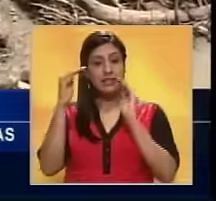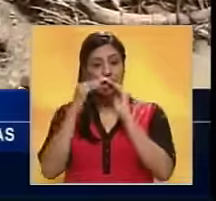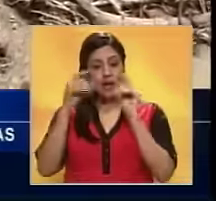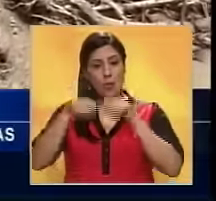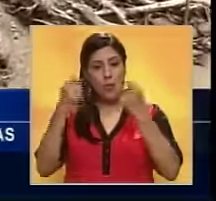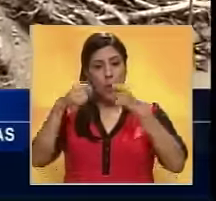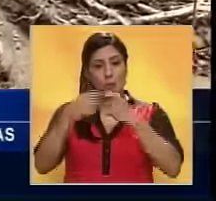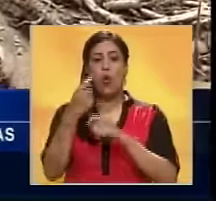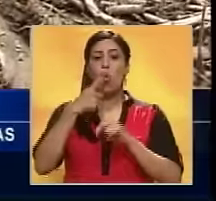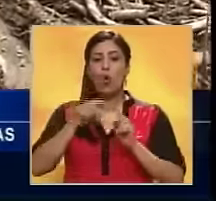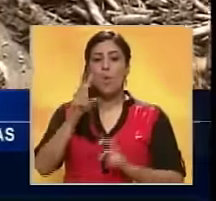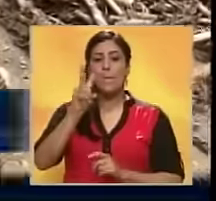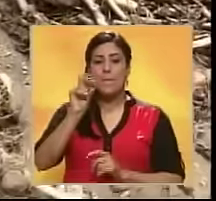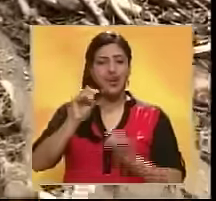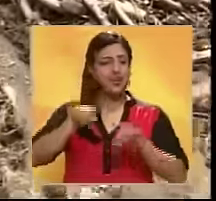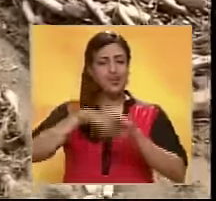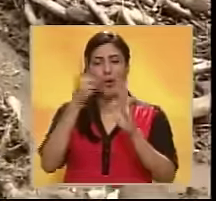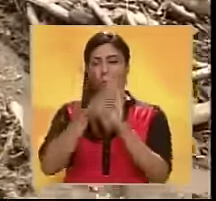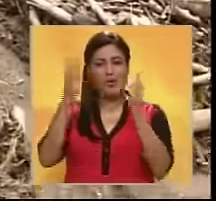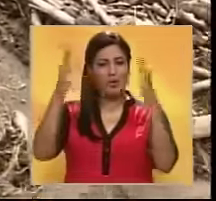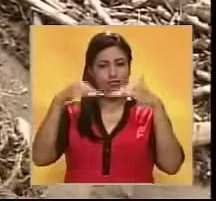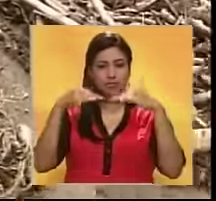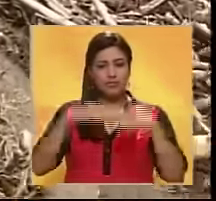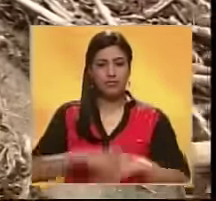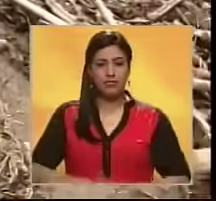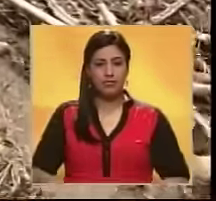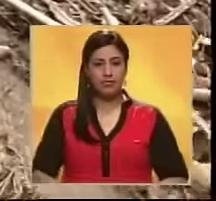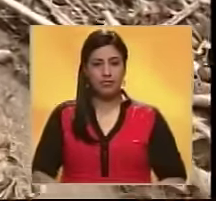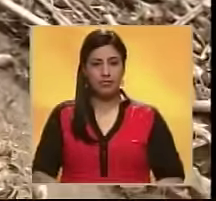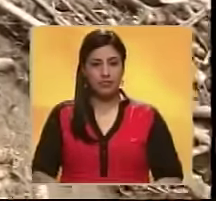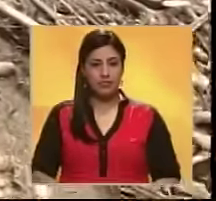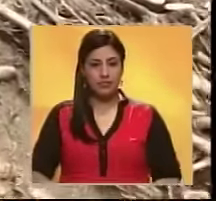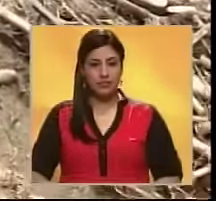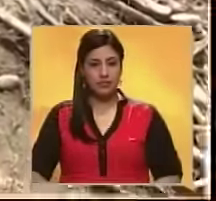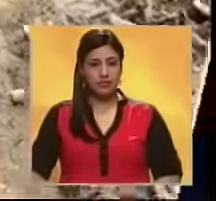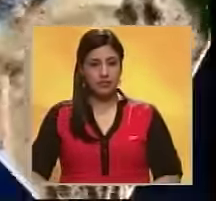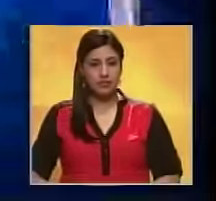sufrieron daños y 20 quedaron completamente destruidas.